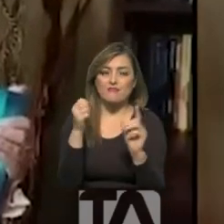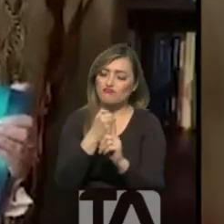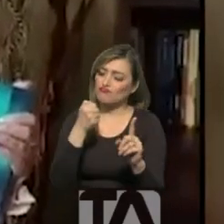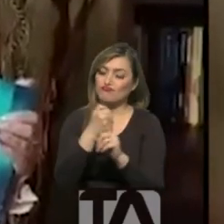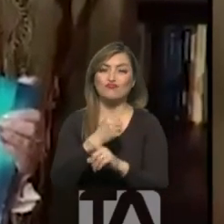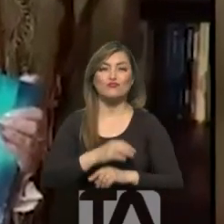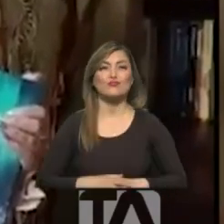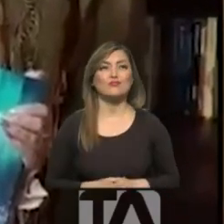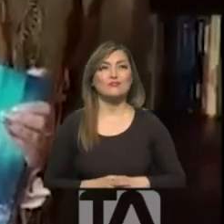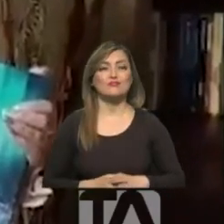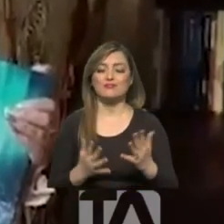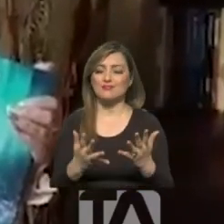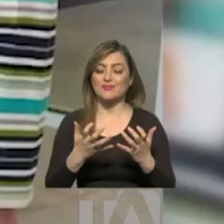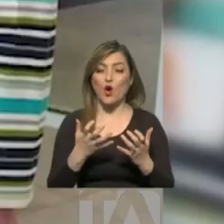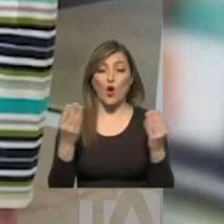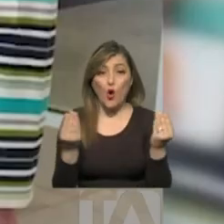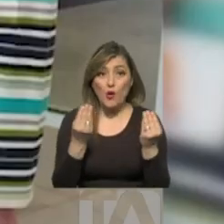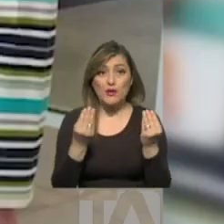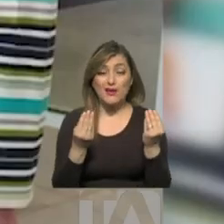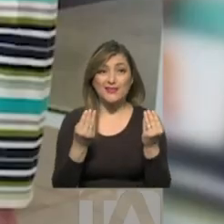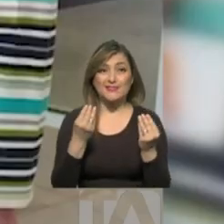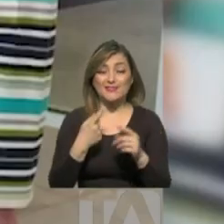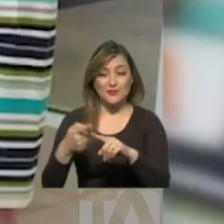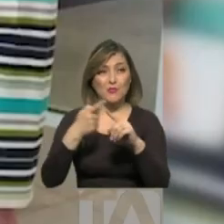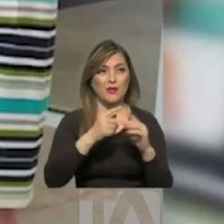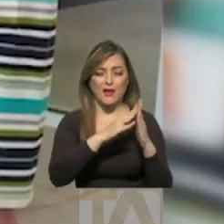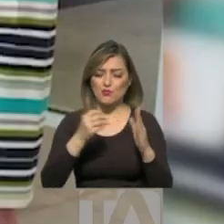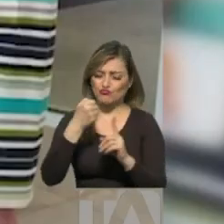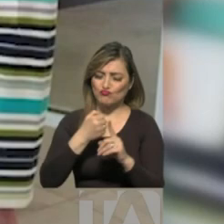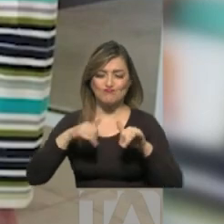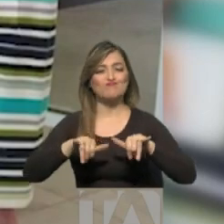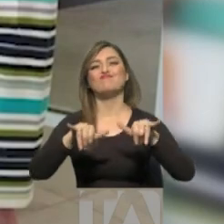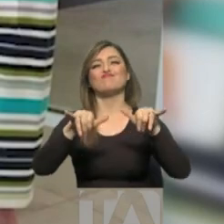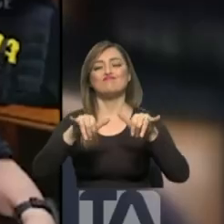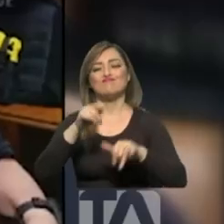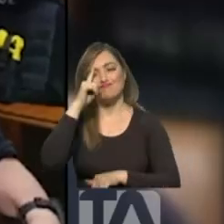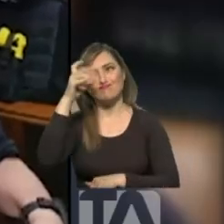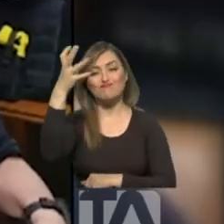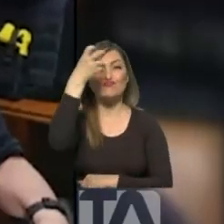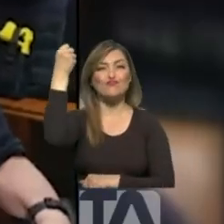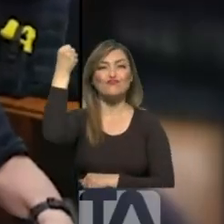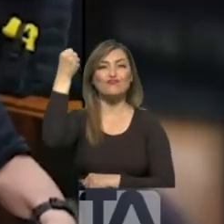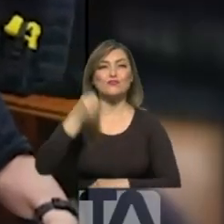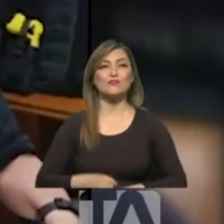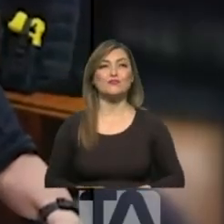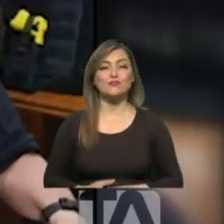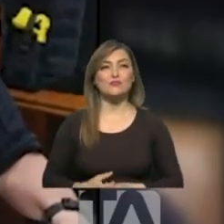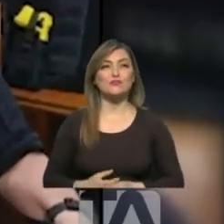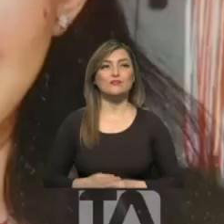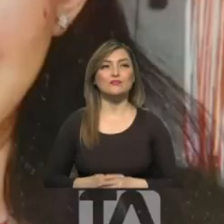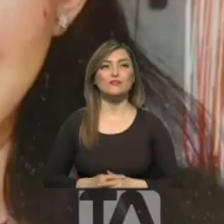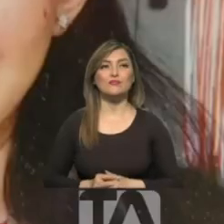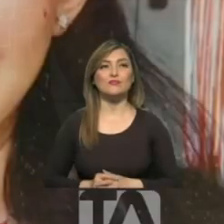superarse. Ella espera inspirar a más jóvenes a seguir su ejemplo de no rendirse y seguir tras sus sueños. Con cámaras de